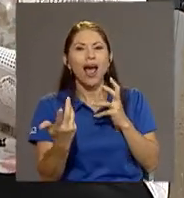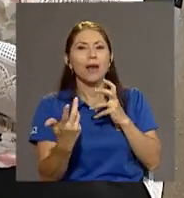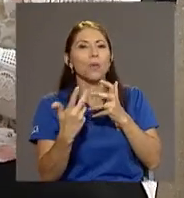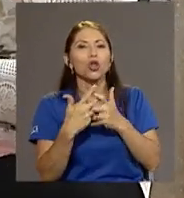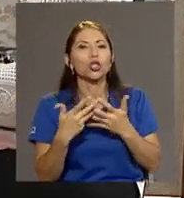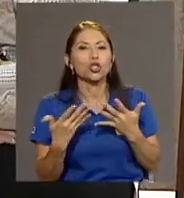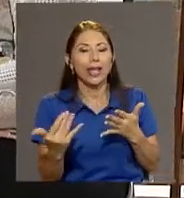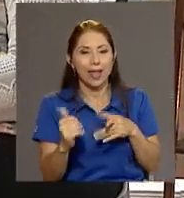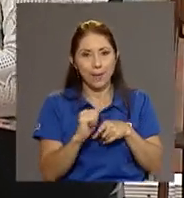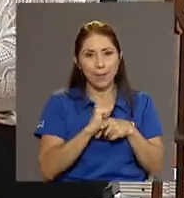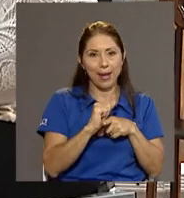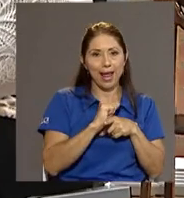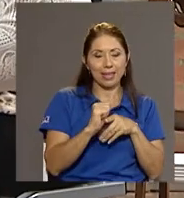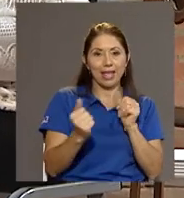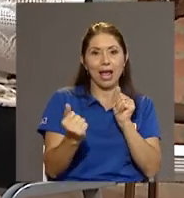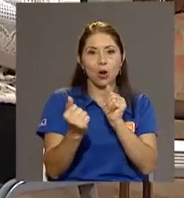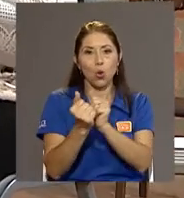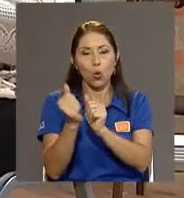y la teoría.